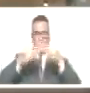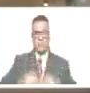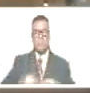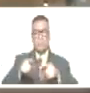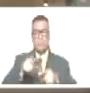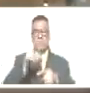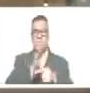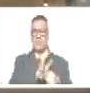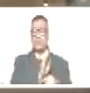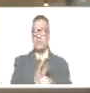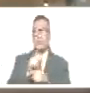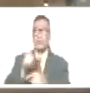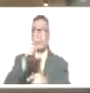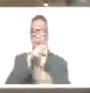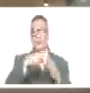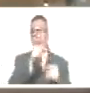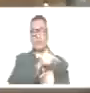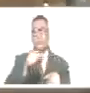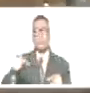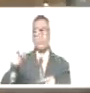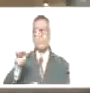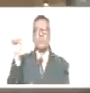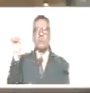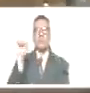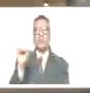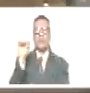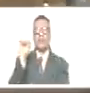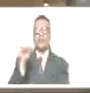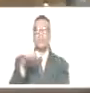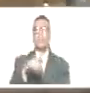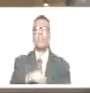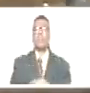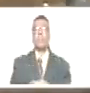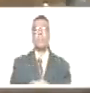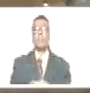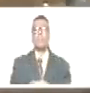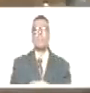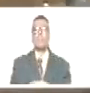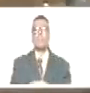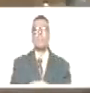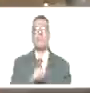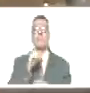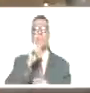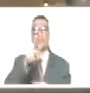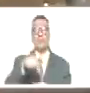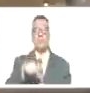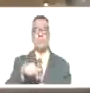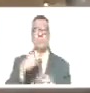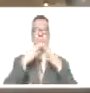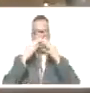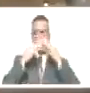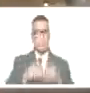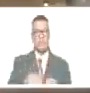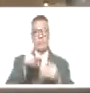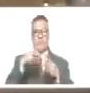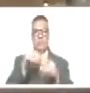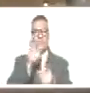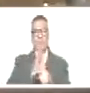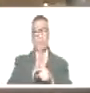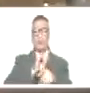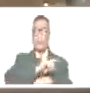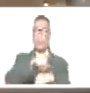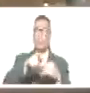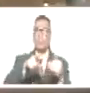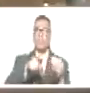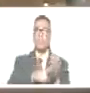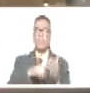de las personas con trastorno del espectro autista, por lo que asegurarán su protección integral tomando en